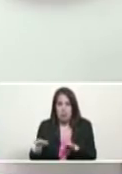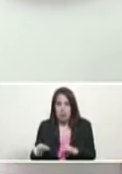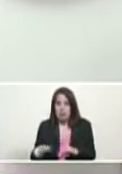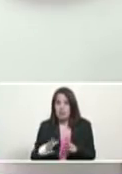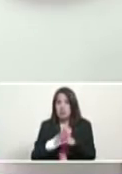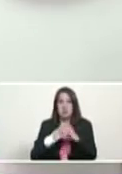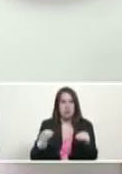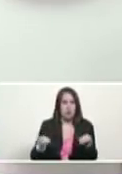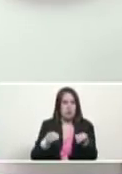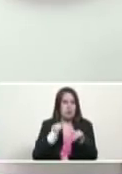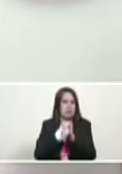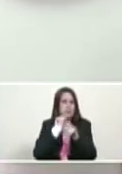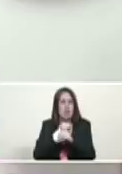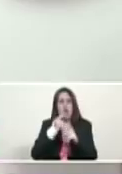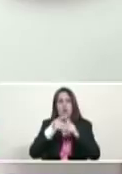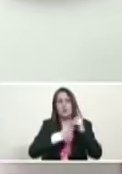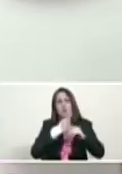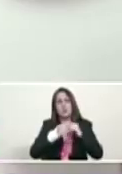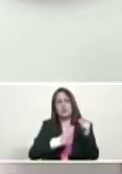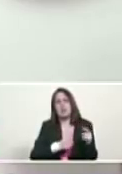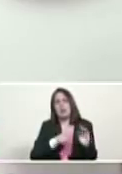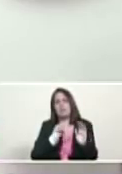ellos escribían en Twitter.